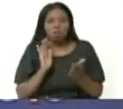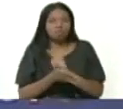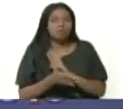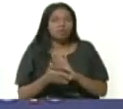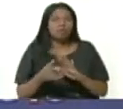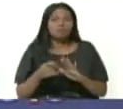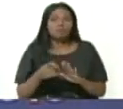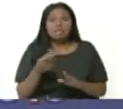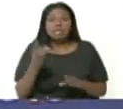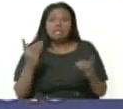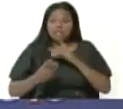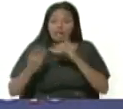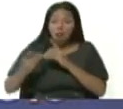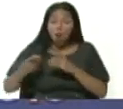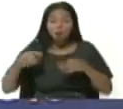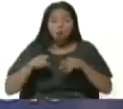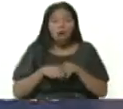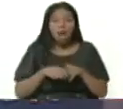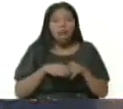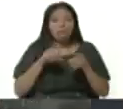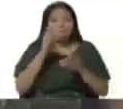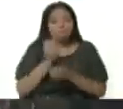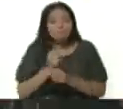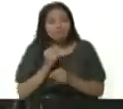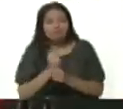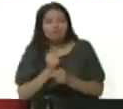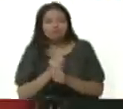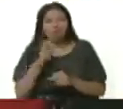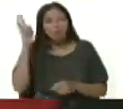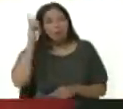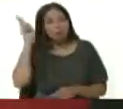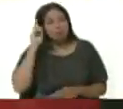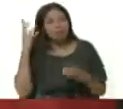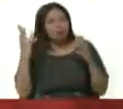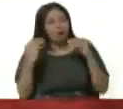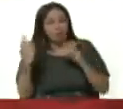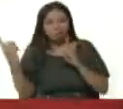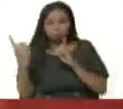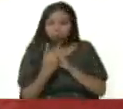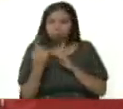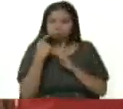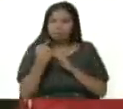los campesinos, con los obreros, con los indígenas.